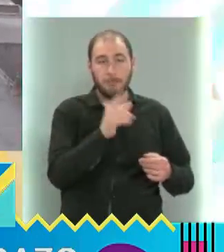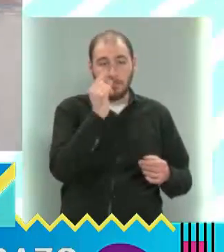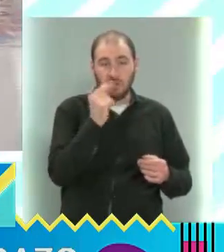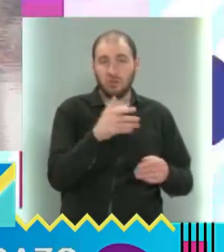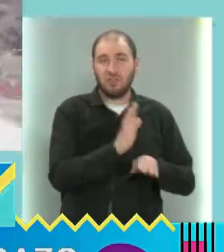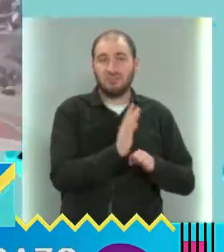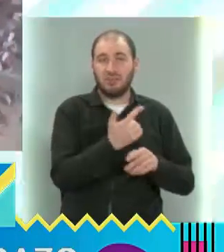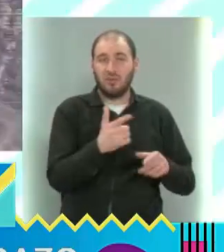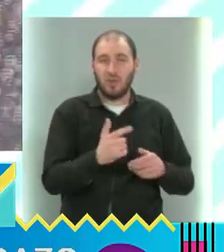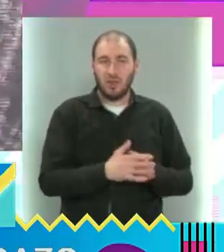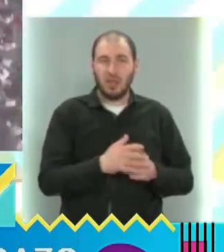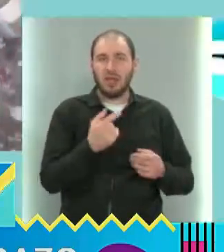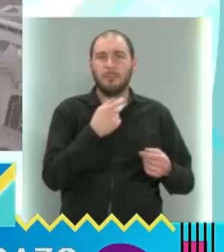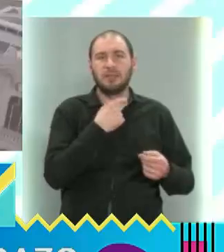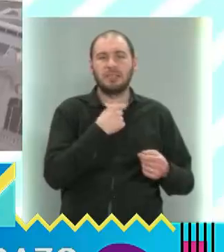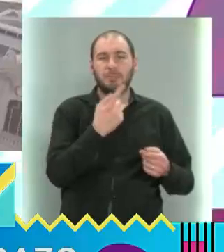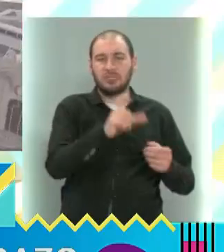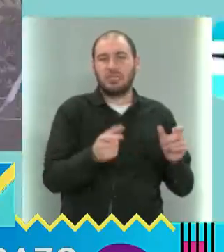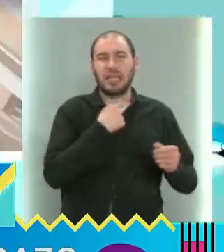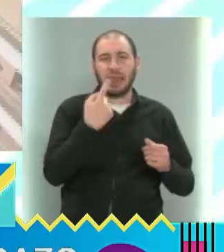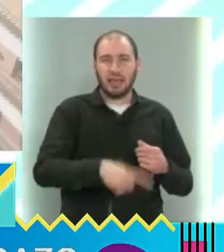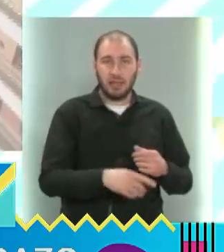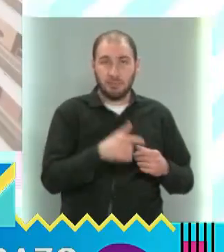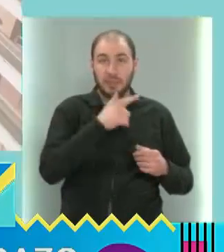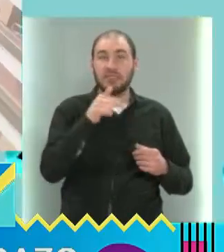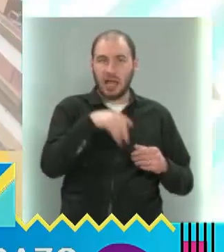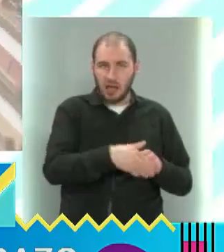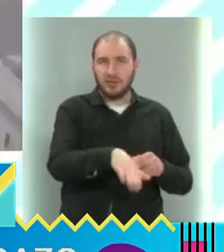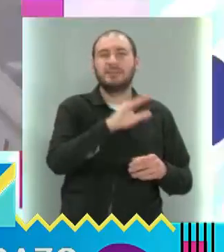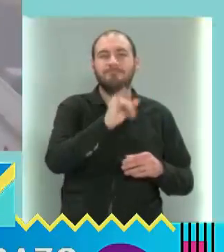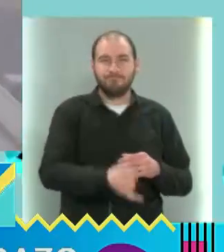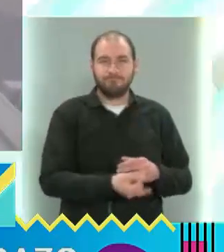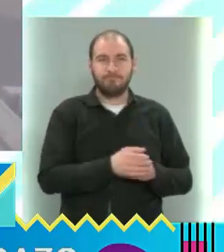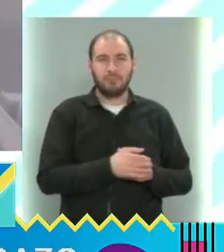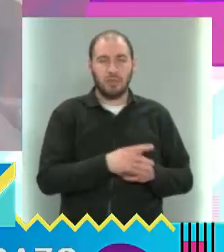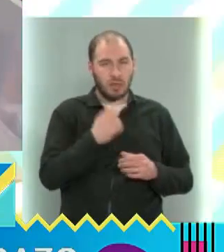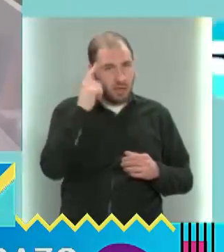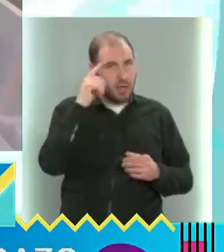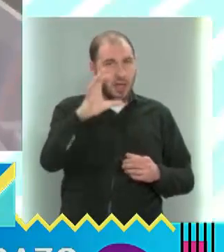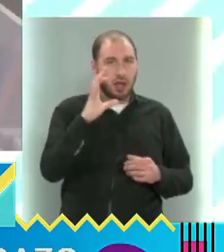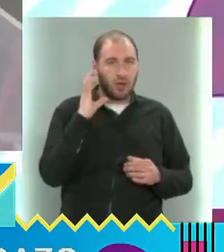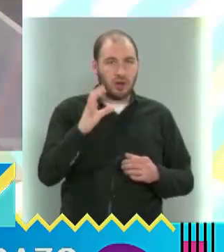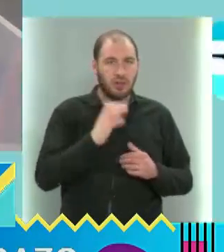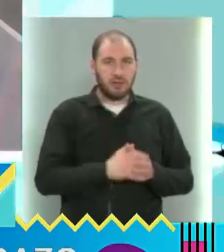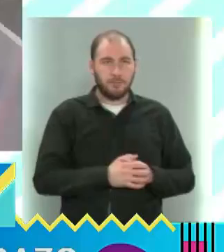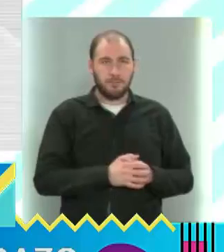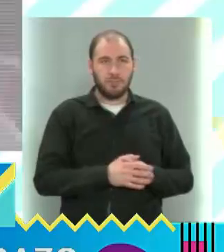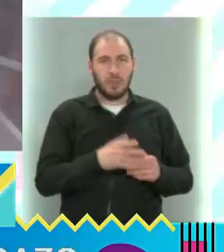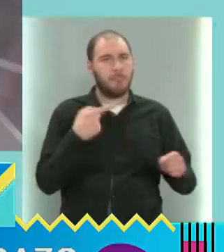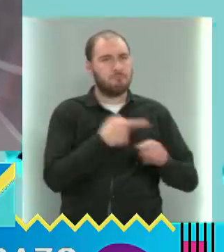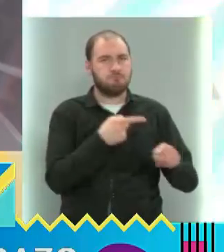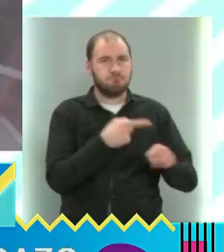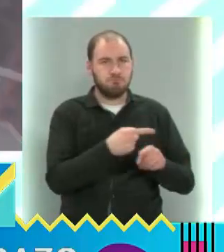político lo que quiere la gente. Entonces creo que a partir de ahora sí se va a tener muy en cuenta y bueno,